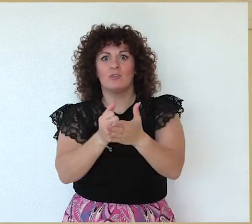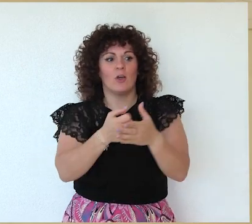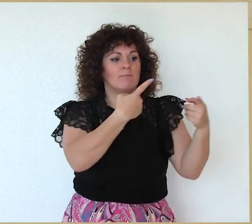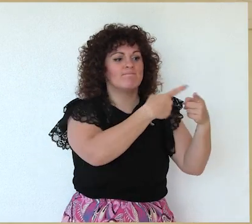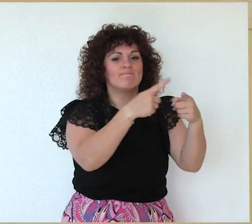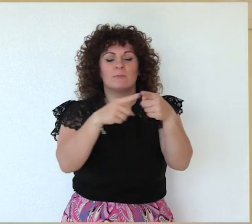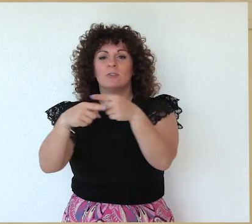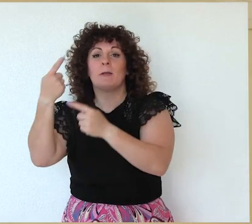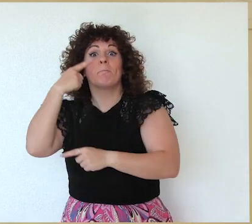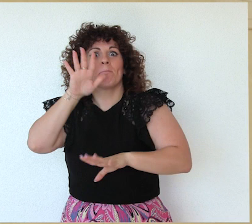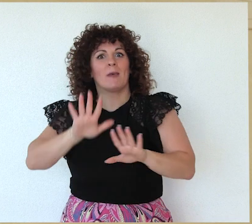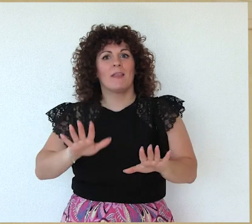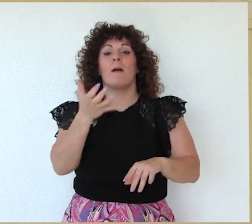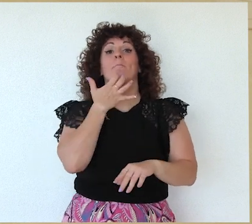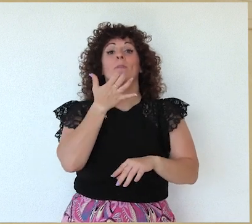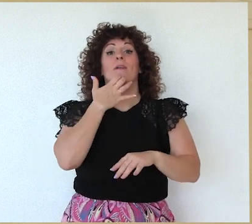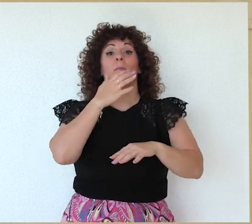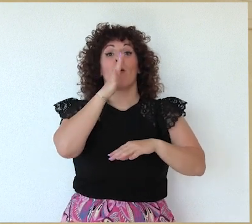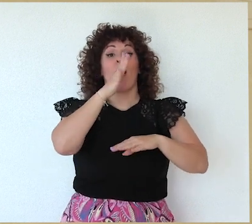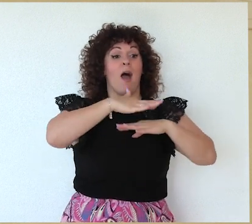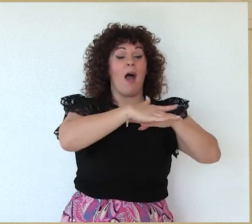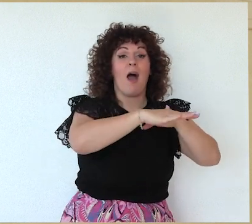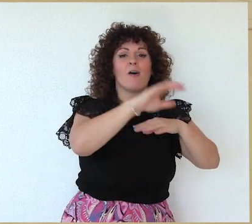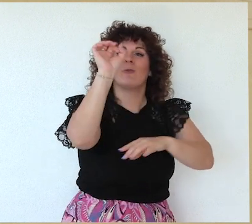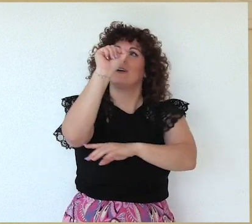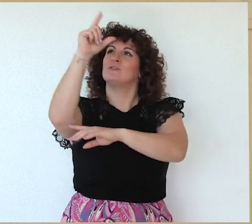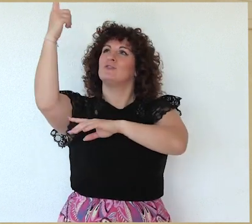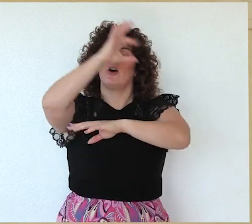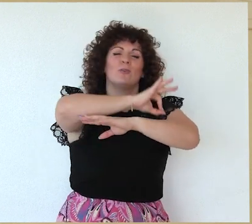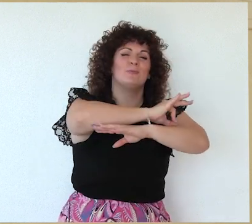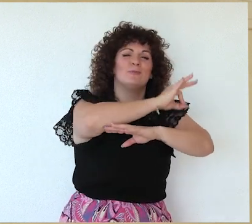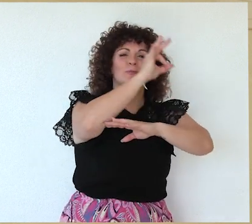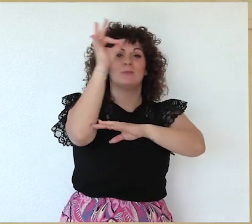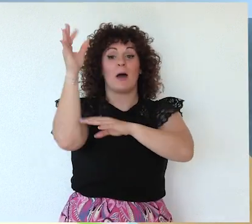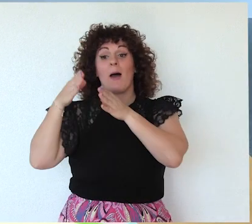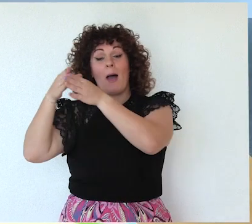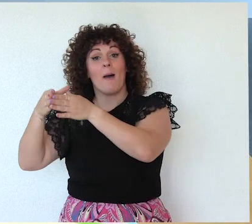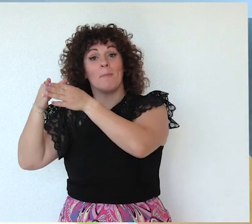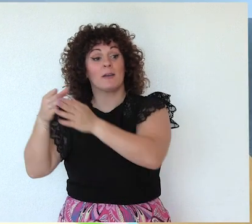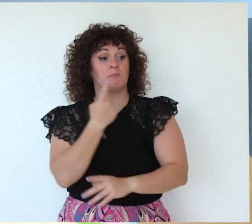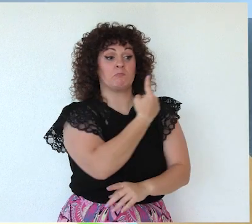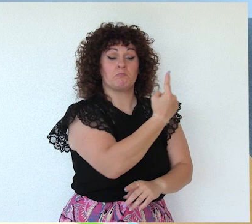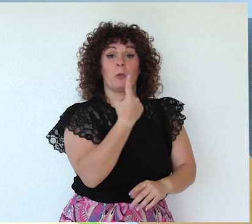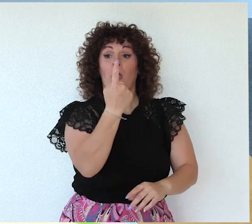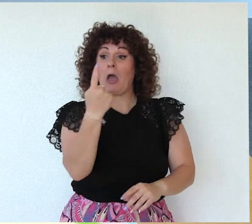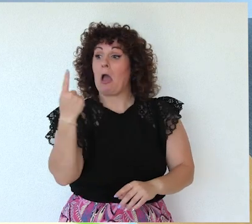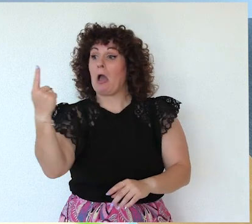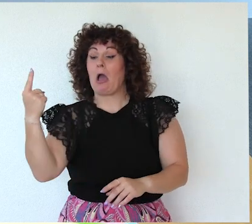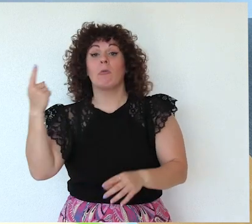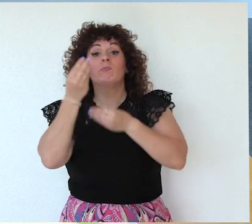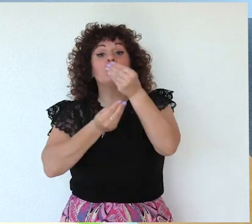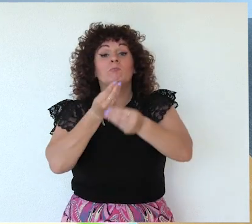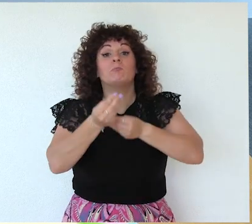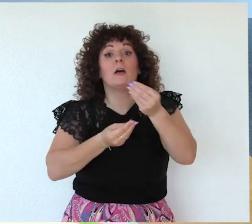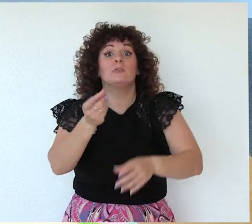hay elementos similares. El agua, una puesta de sol, una barca. Cada uno de ellos lo ha